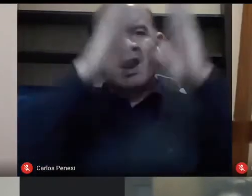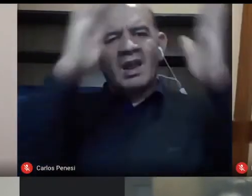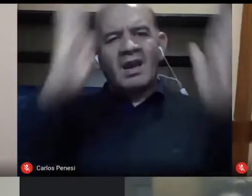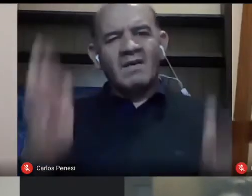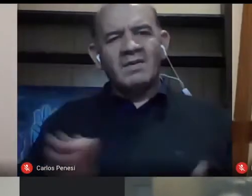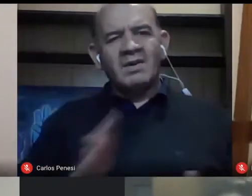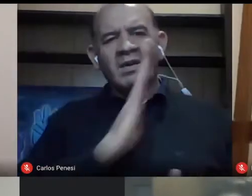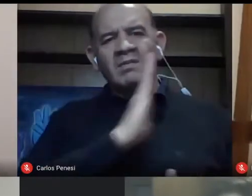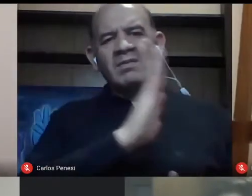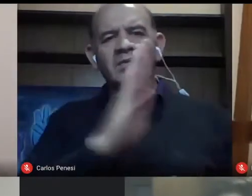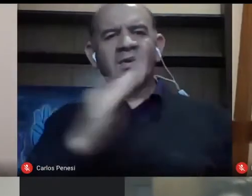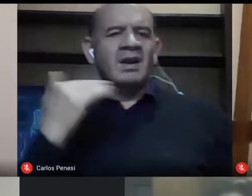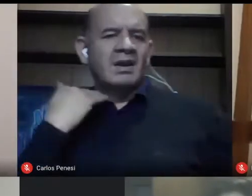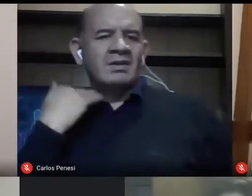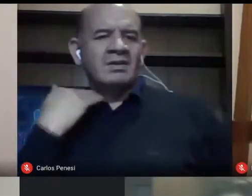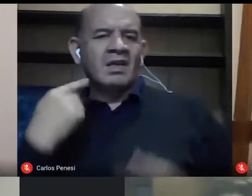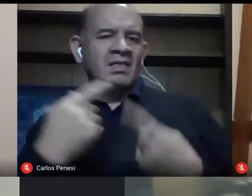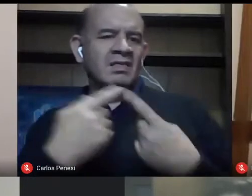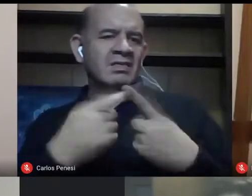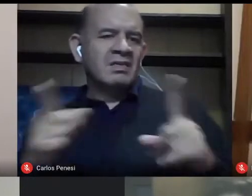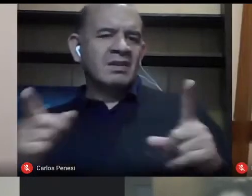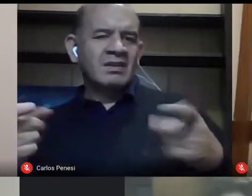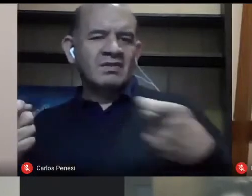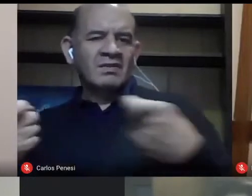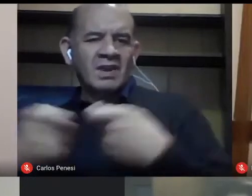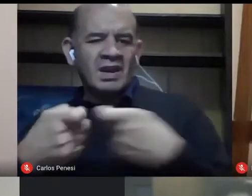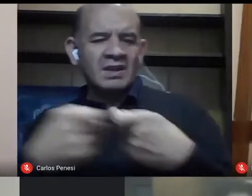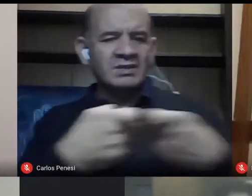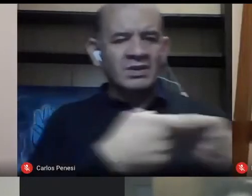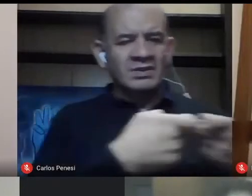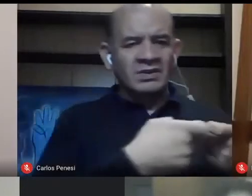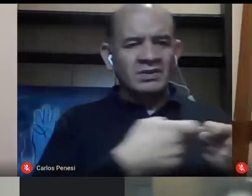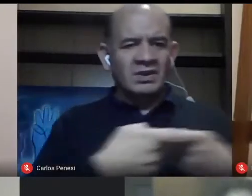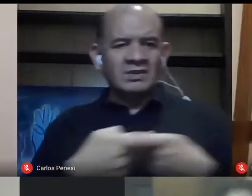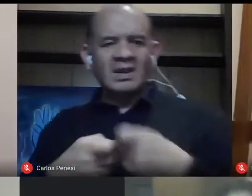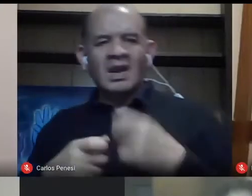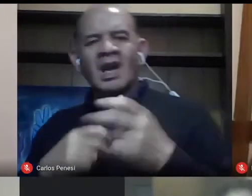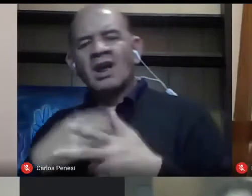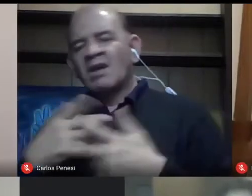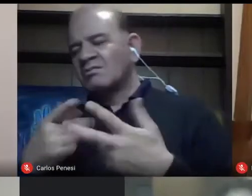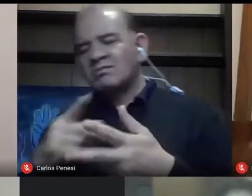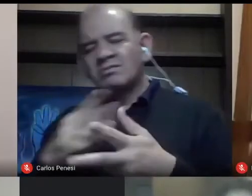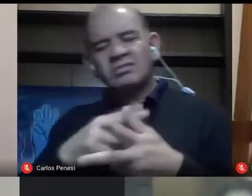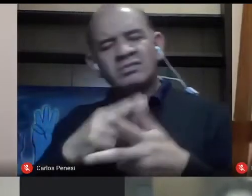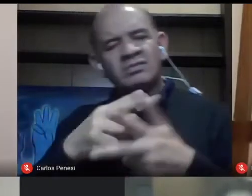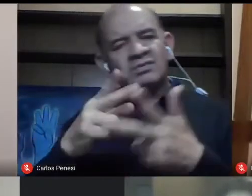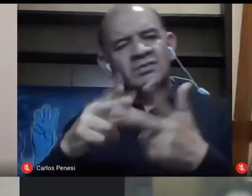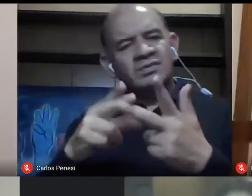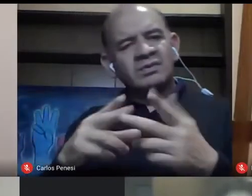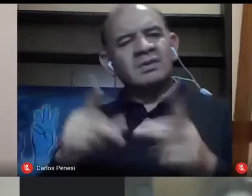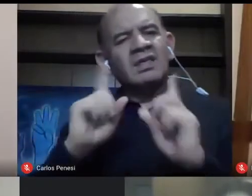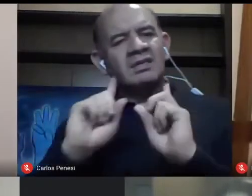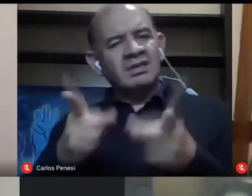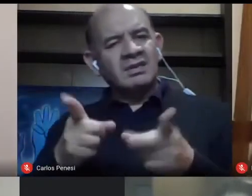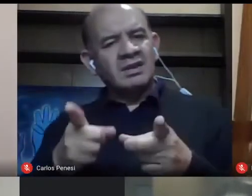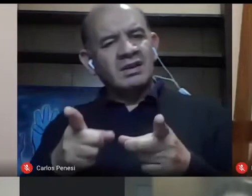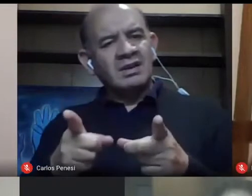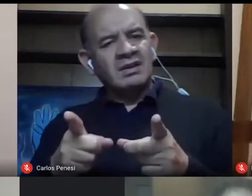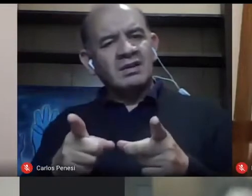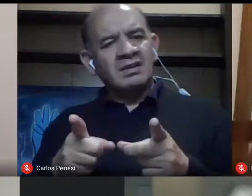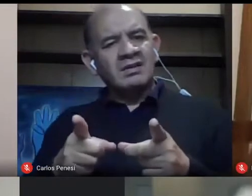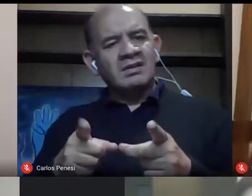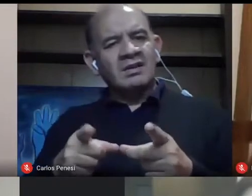Nacional, Tiflos Nexos, Falca, Canales, Lengua Franca, sino que también la Biblioteca del Congreso